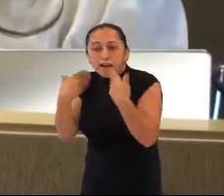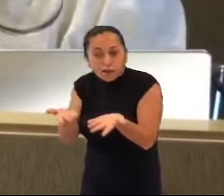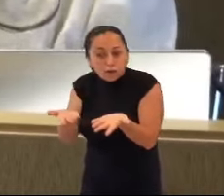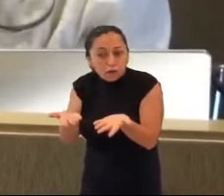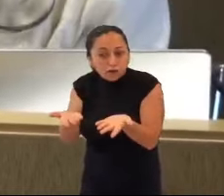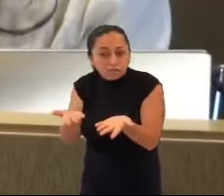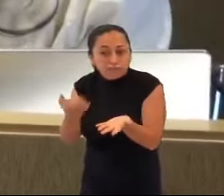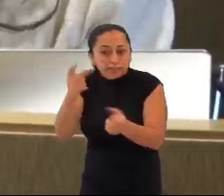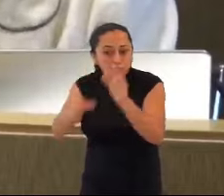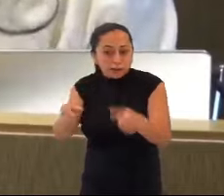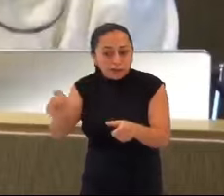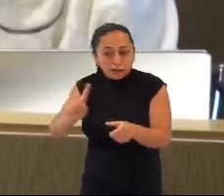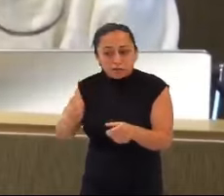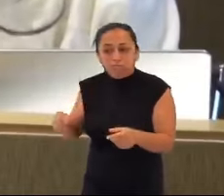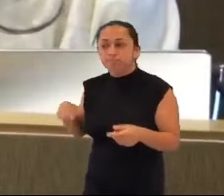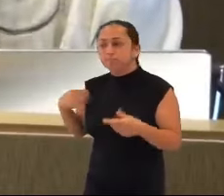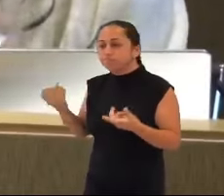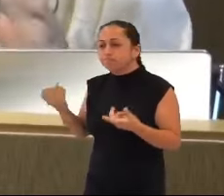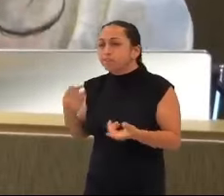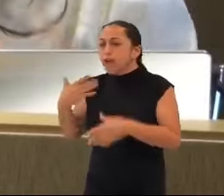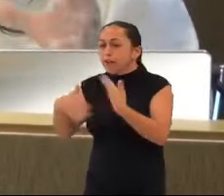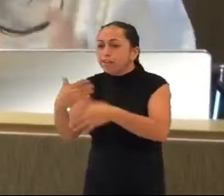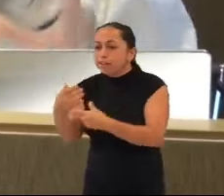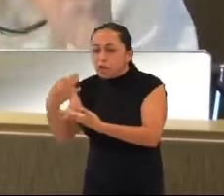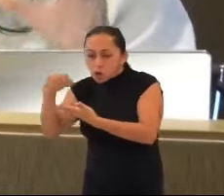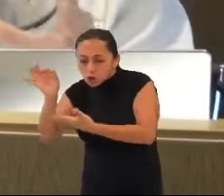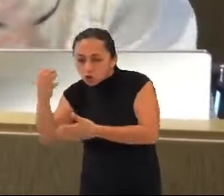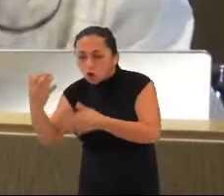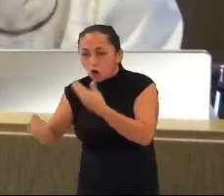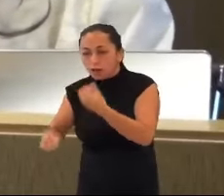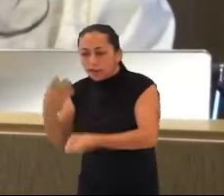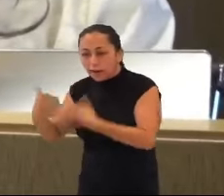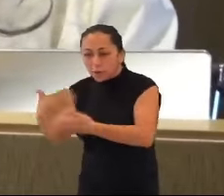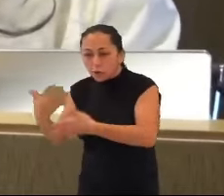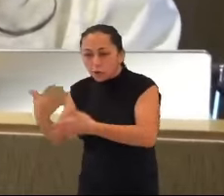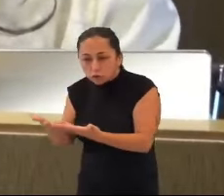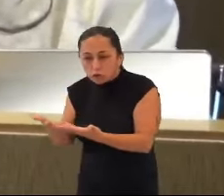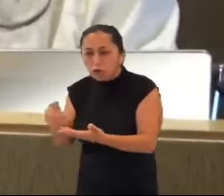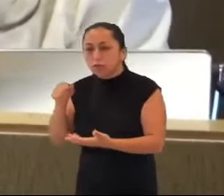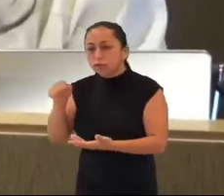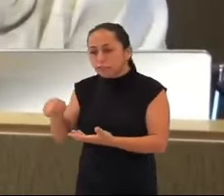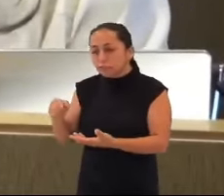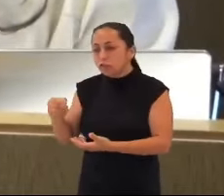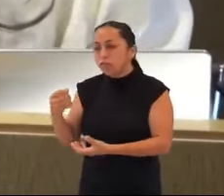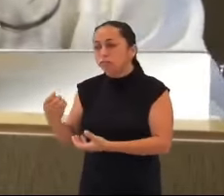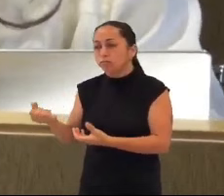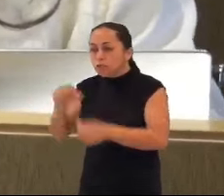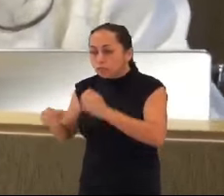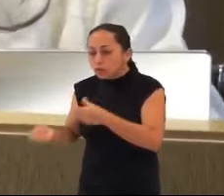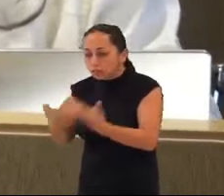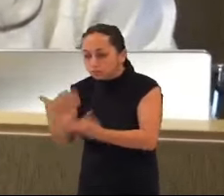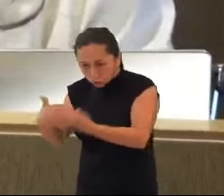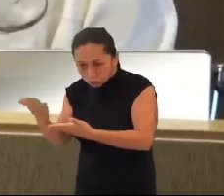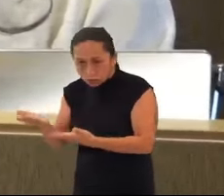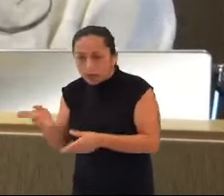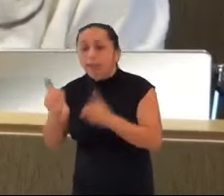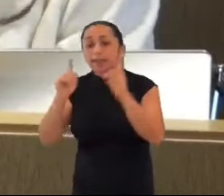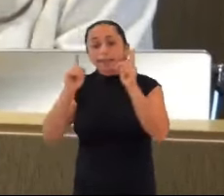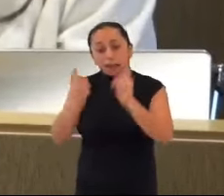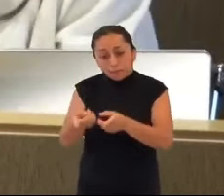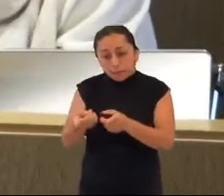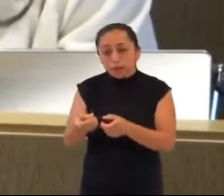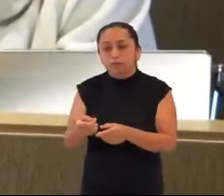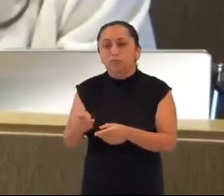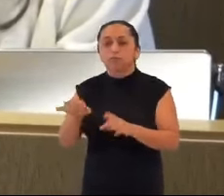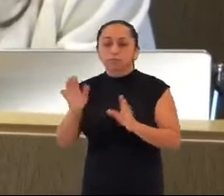puedan avanzar en el control obrero de la producción para seguir produciendo estos insumos, así como la